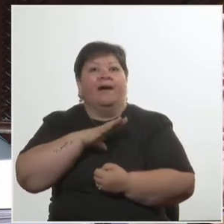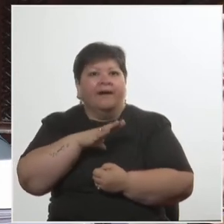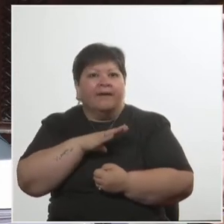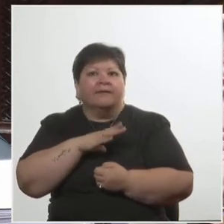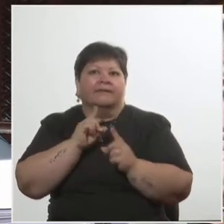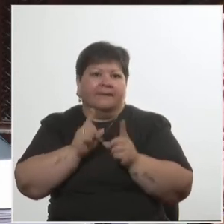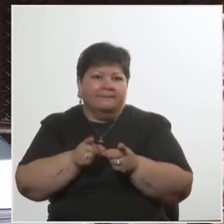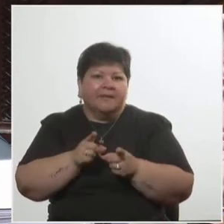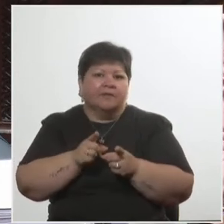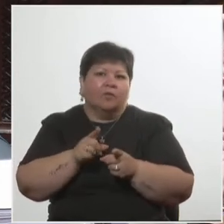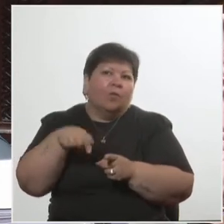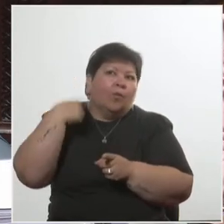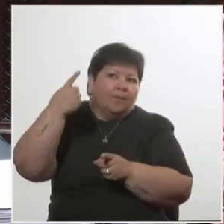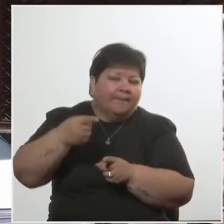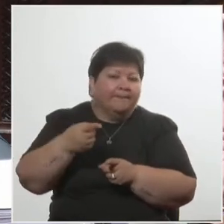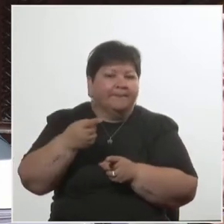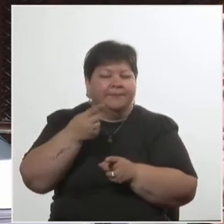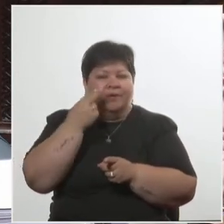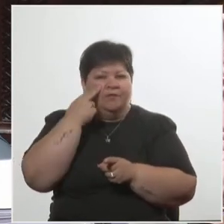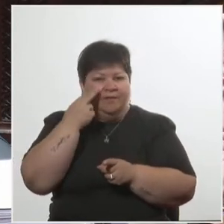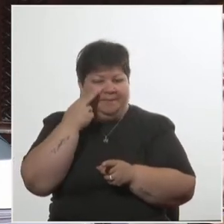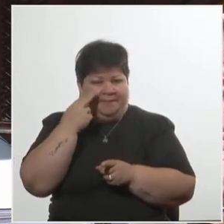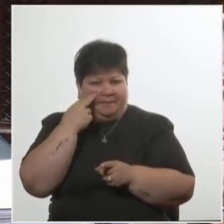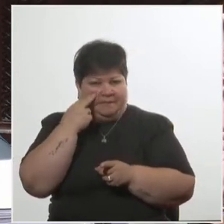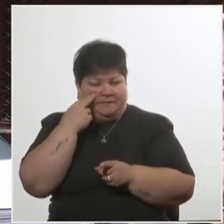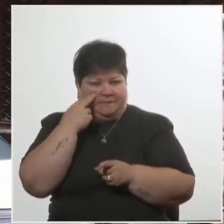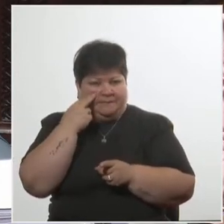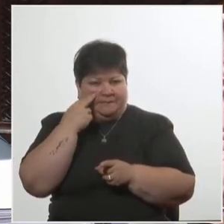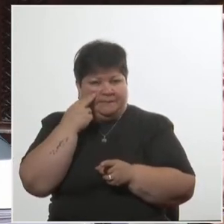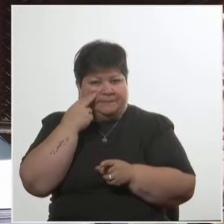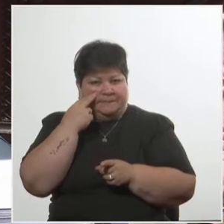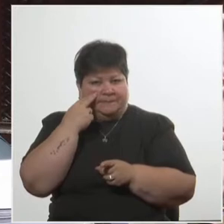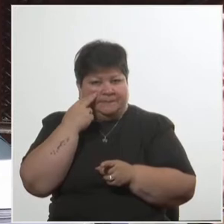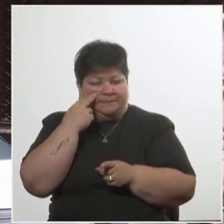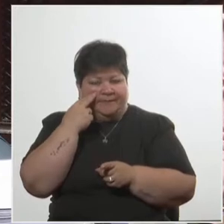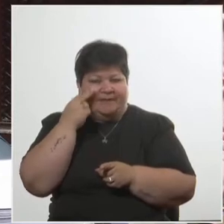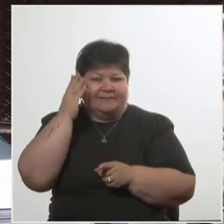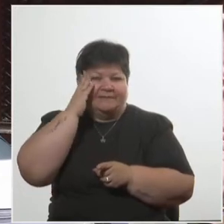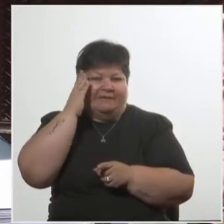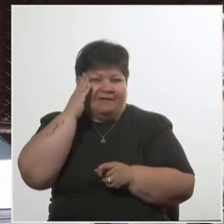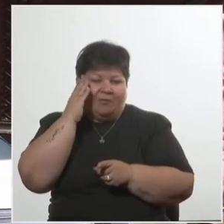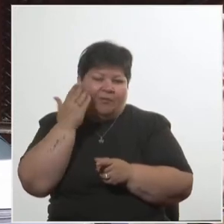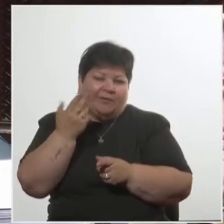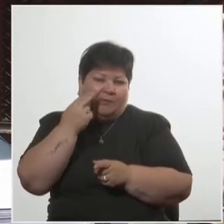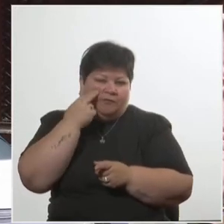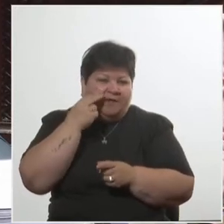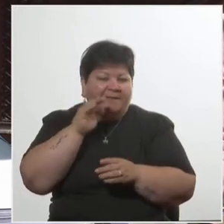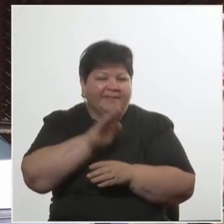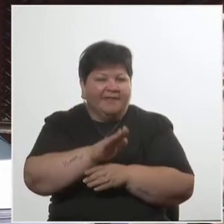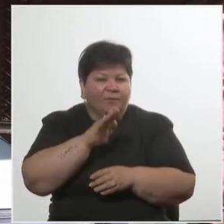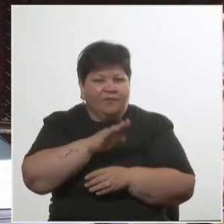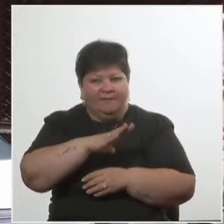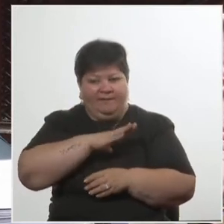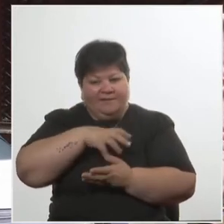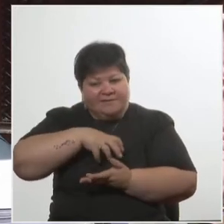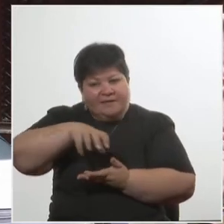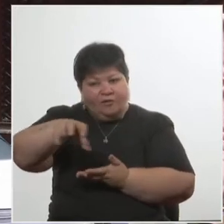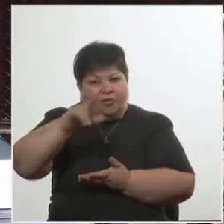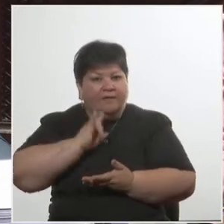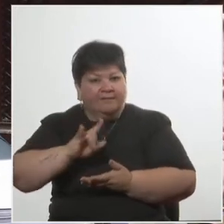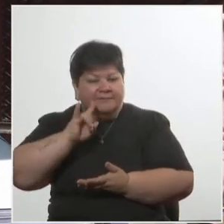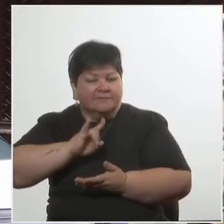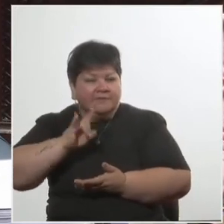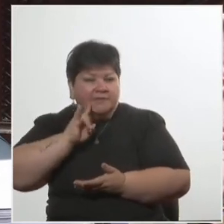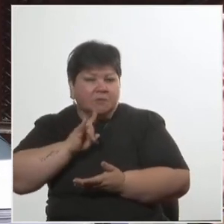a ser asistidas este por este proyecto de ley todos sabemos que los niveles de problema y endeudamiento de ese sector son más